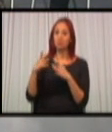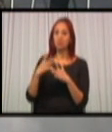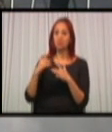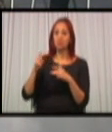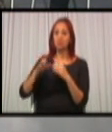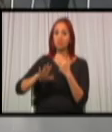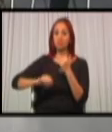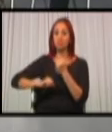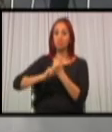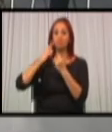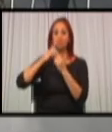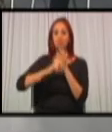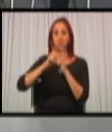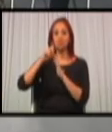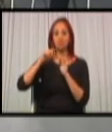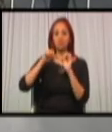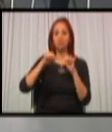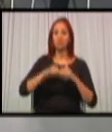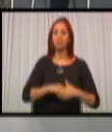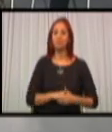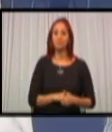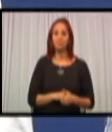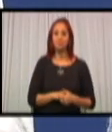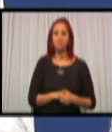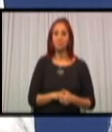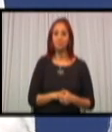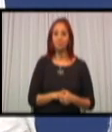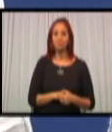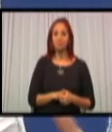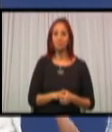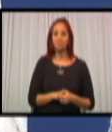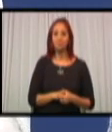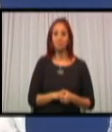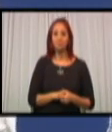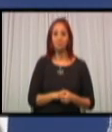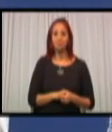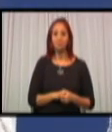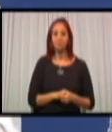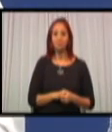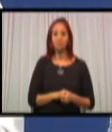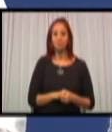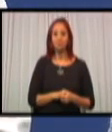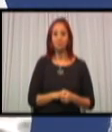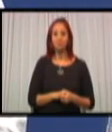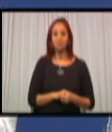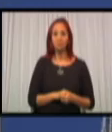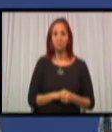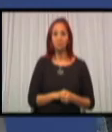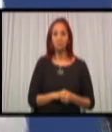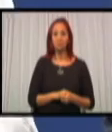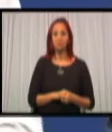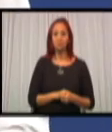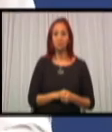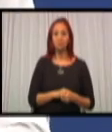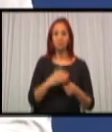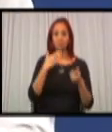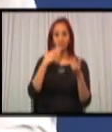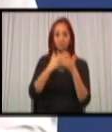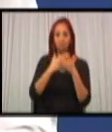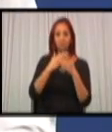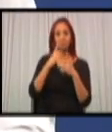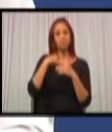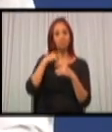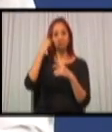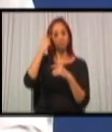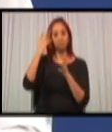apoyo porque el desarrollo debe continuar. Don Víctor. Perdón, don Javier. Gracias. Bueno, los que me conocen, no soy